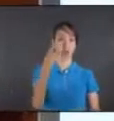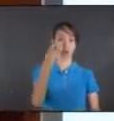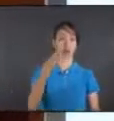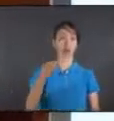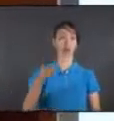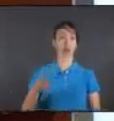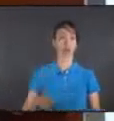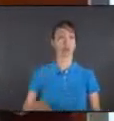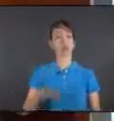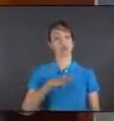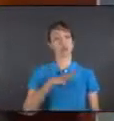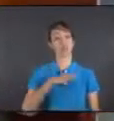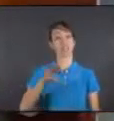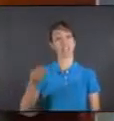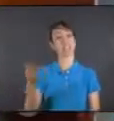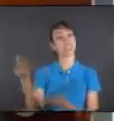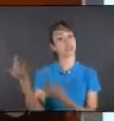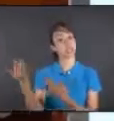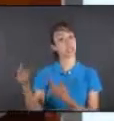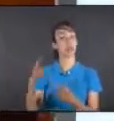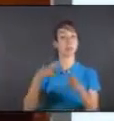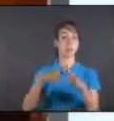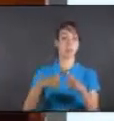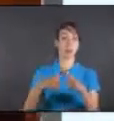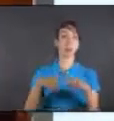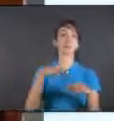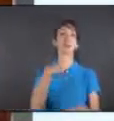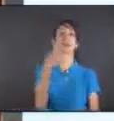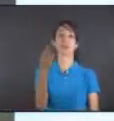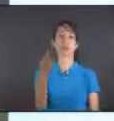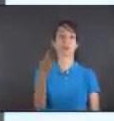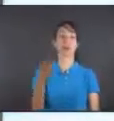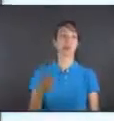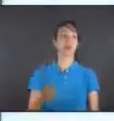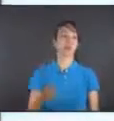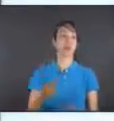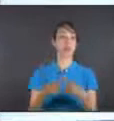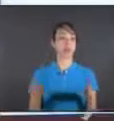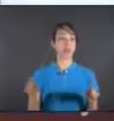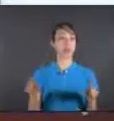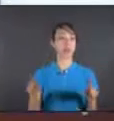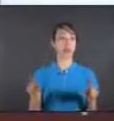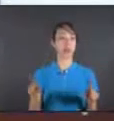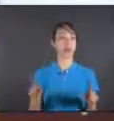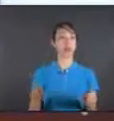tuvo que ser suspendida por causa de la vigilia, ¿verdad? Se hizo algo